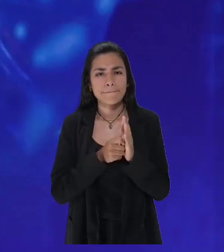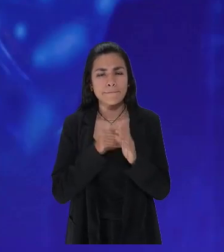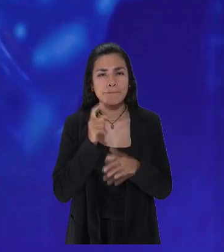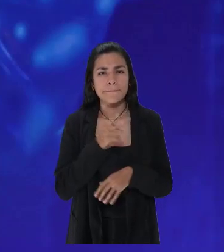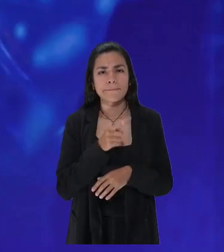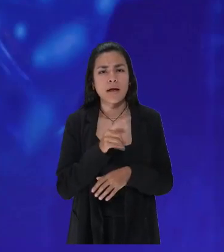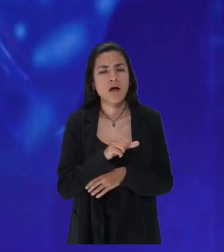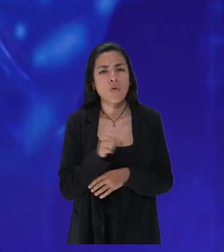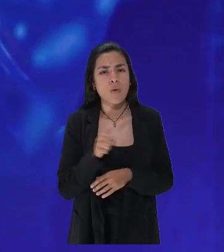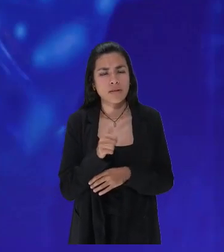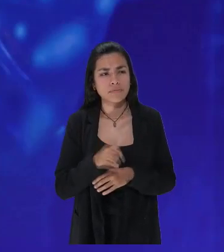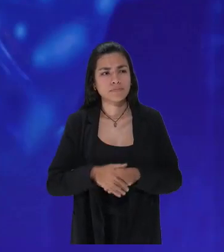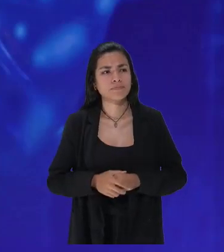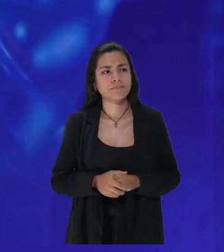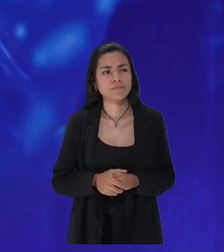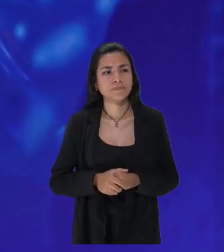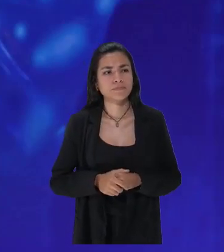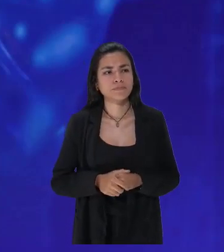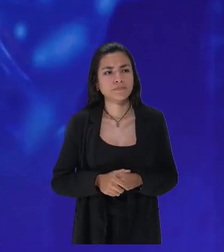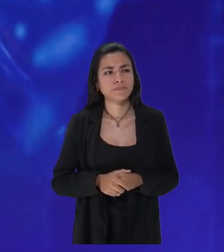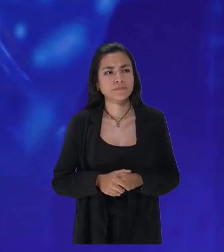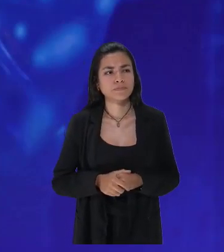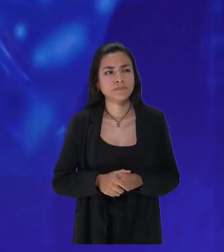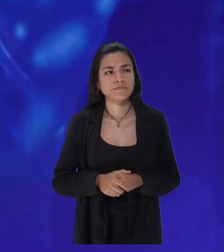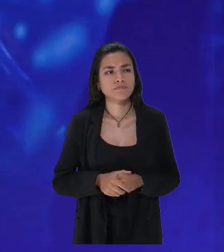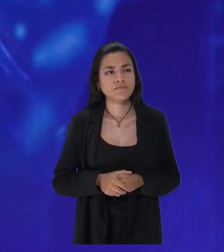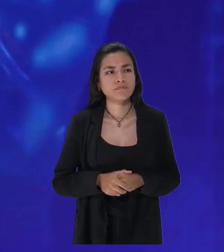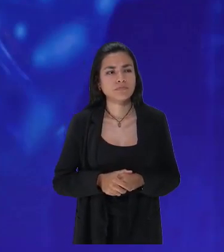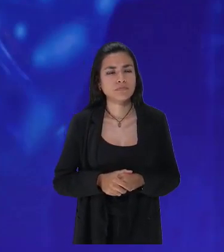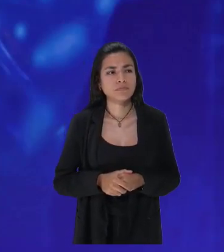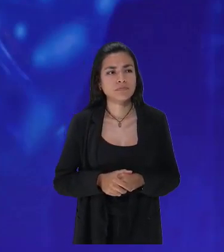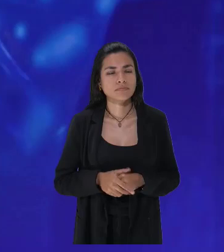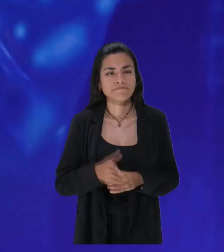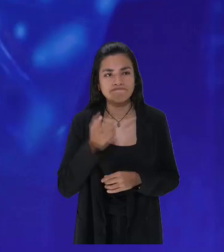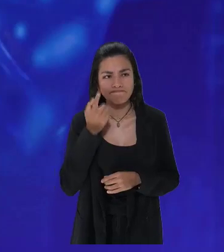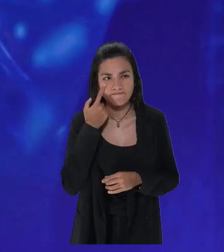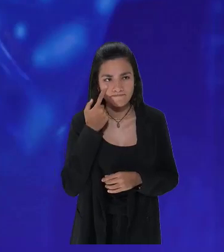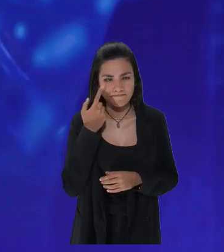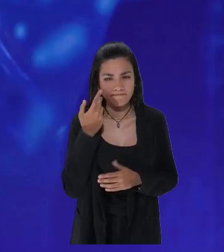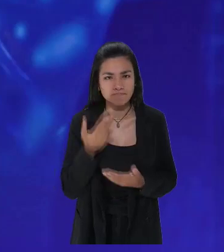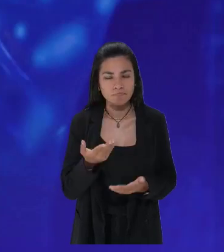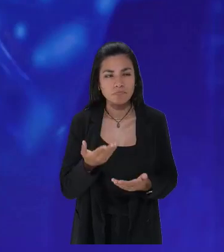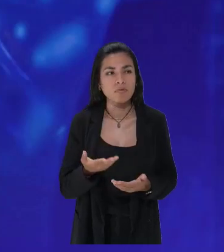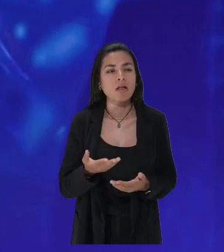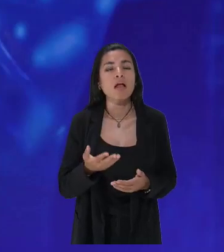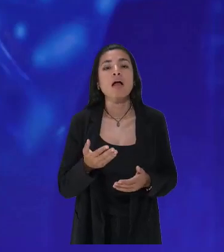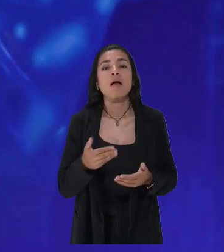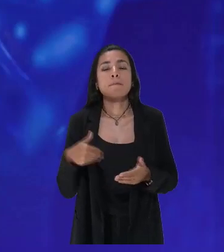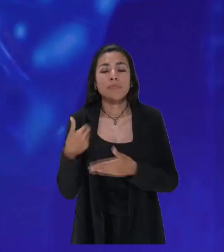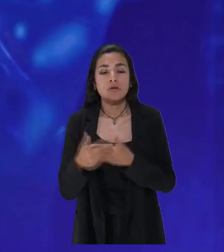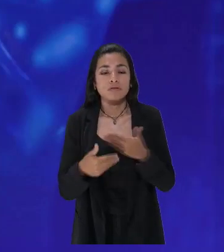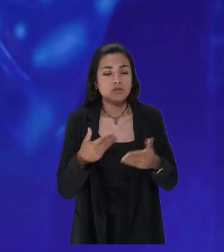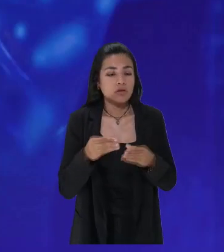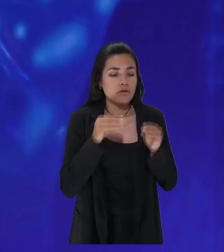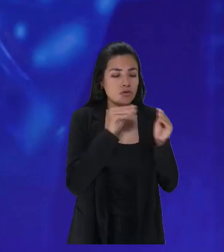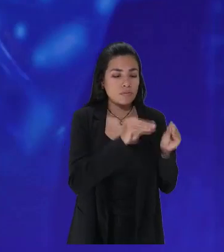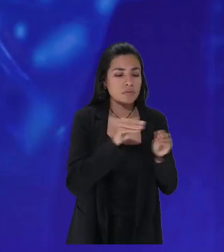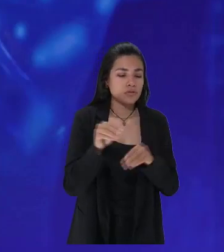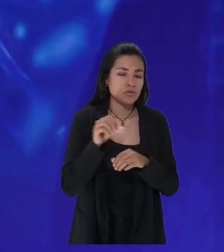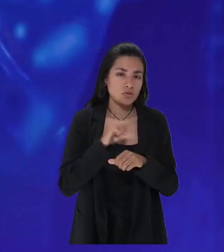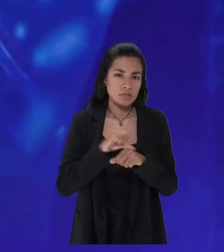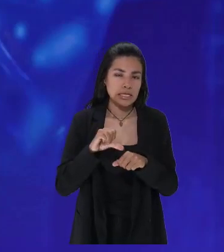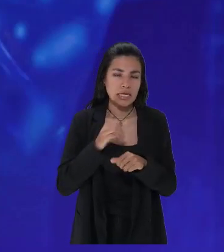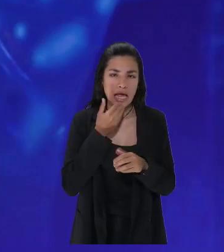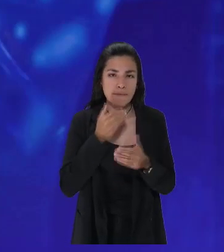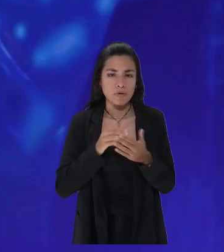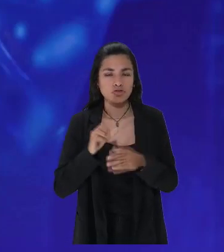lo siguiente. ¿Cómo les parece que en el proceso de formación de un cirujano, y voy a colocar el ejemplo de cirugía de